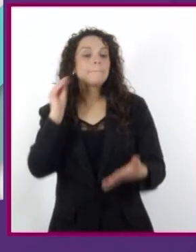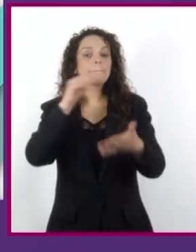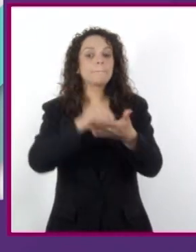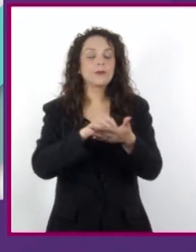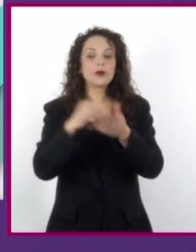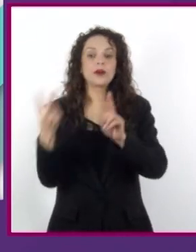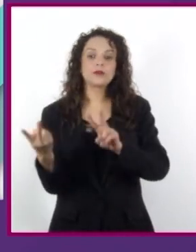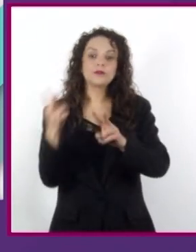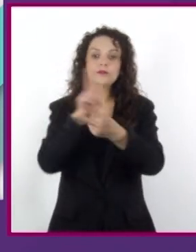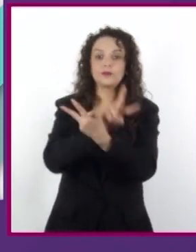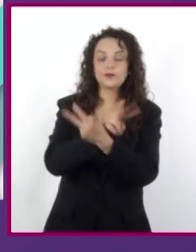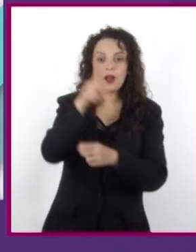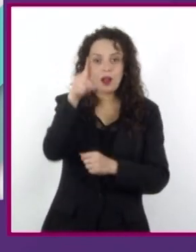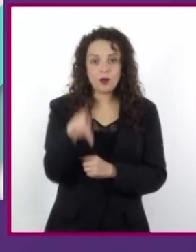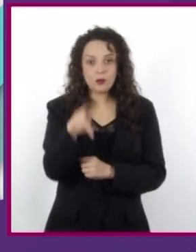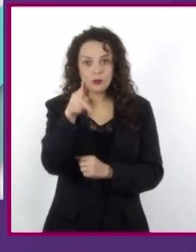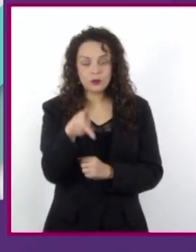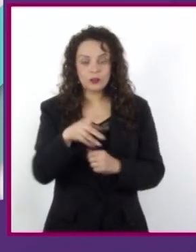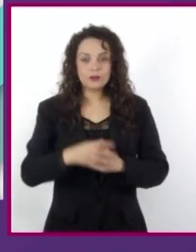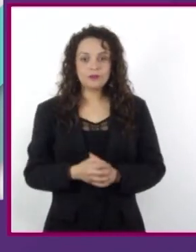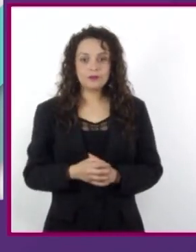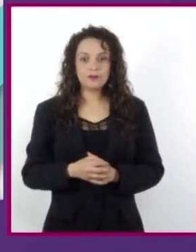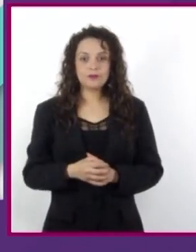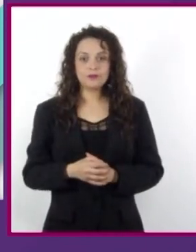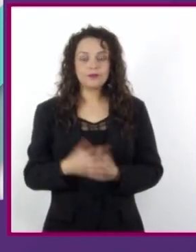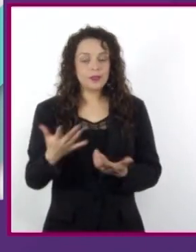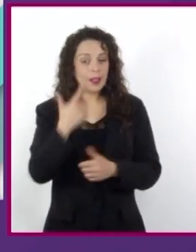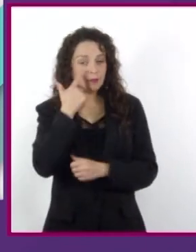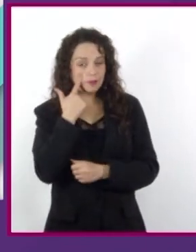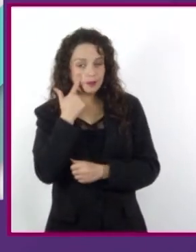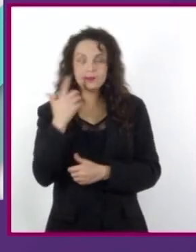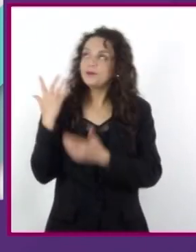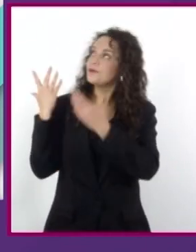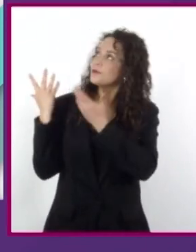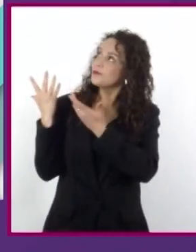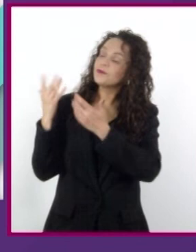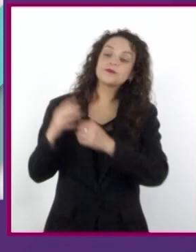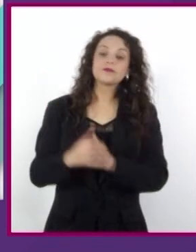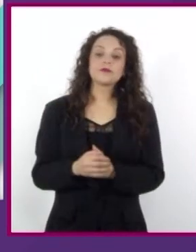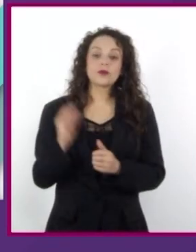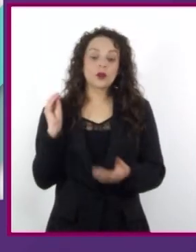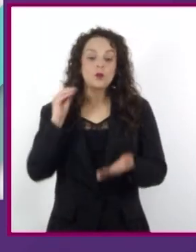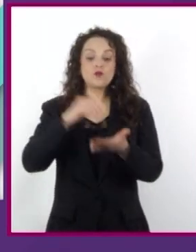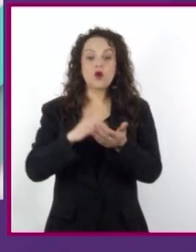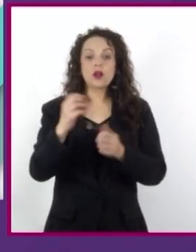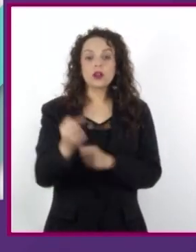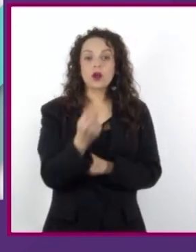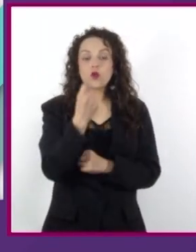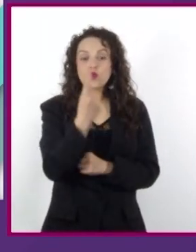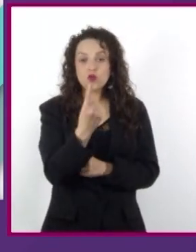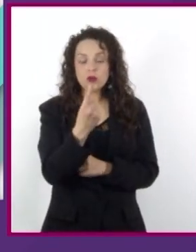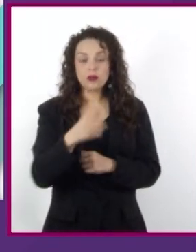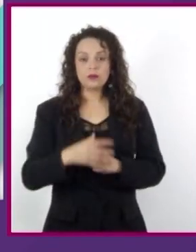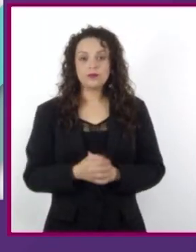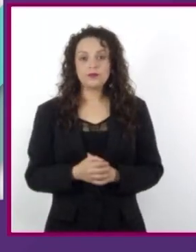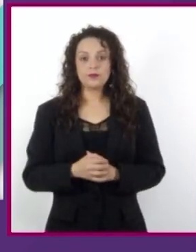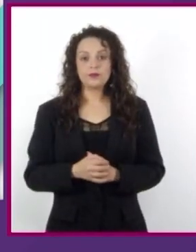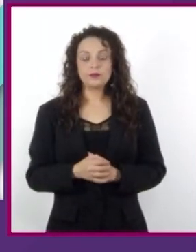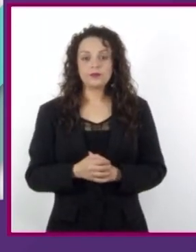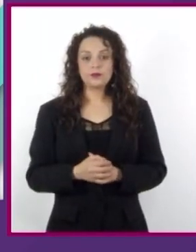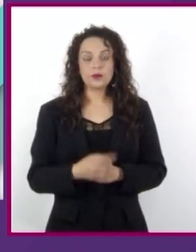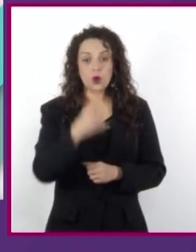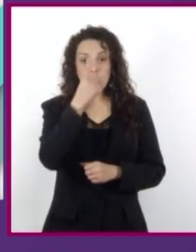inversa en ambos miembros. Es decir, sumamos 1. En el primer miembro se anulan los